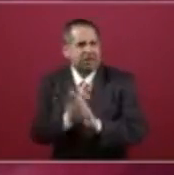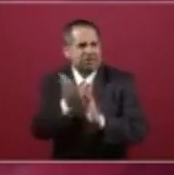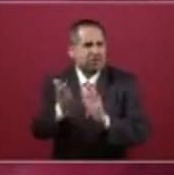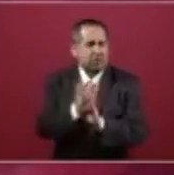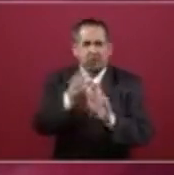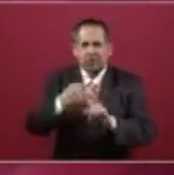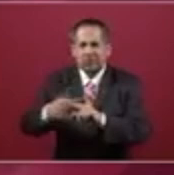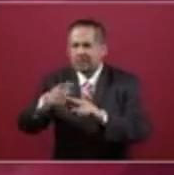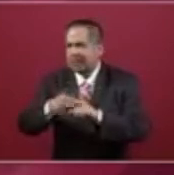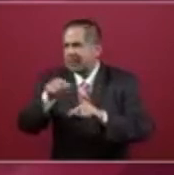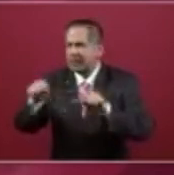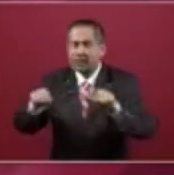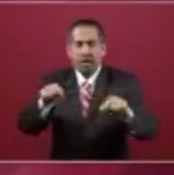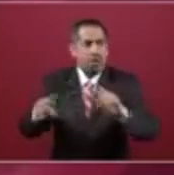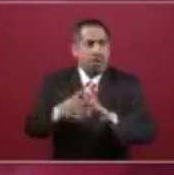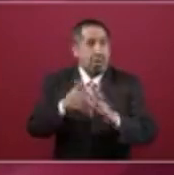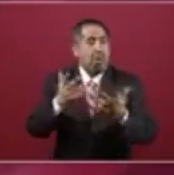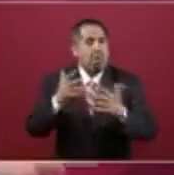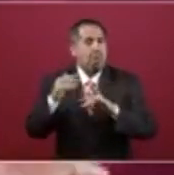públicas,